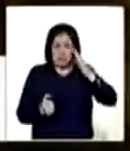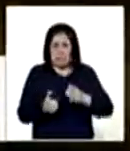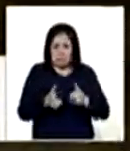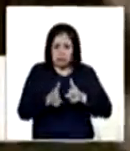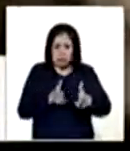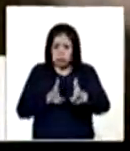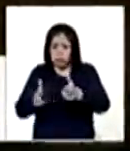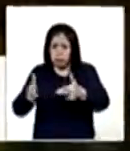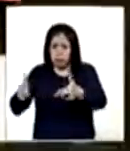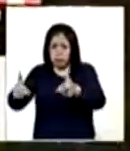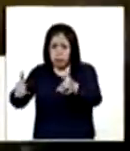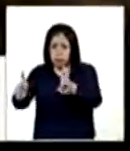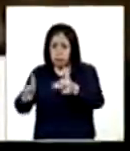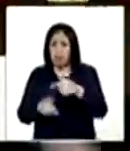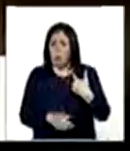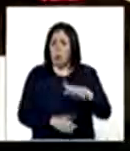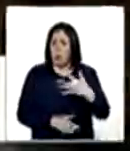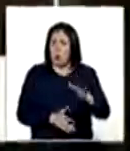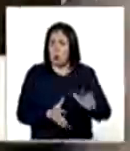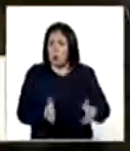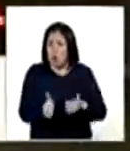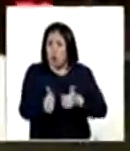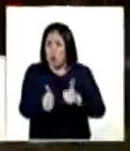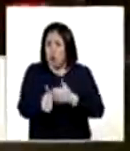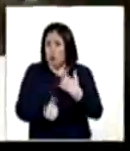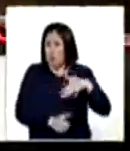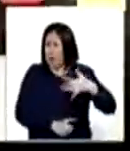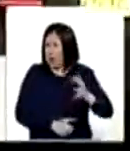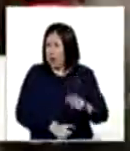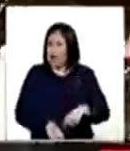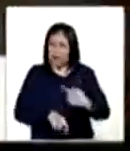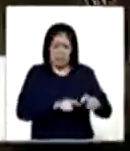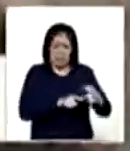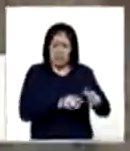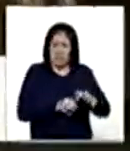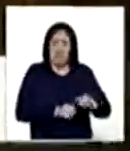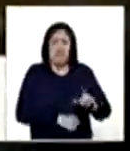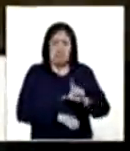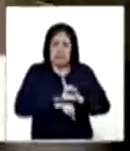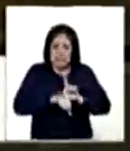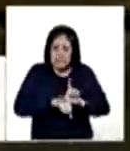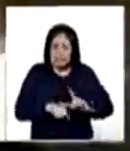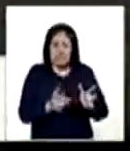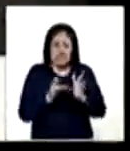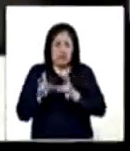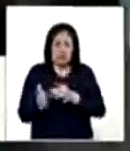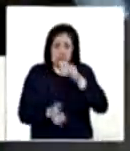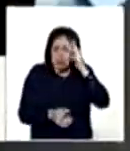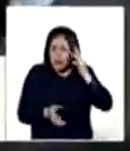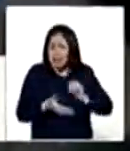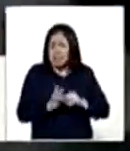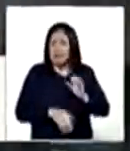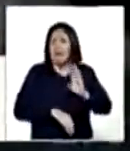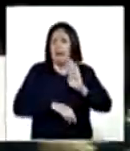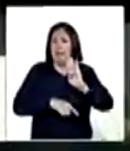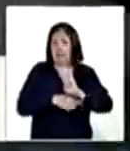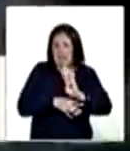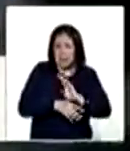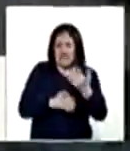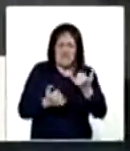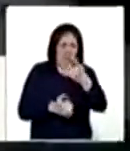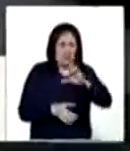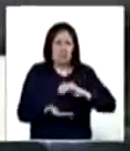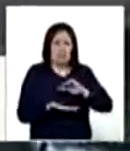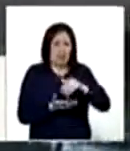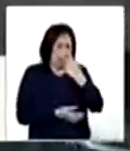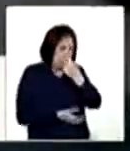de emergencias en esta espectacular persecución que ya va por varios distritos: Lince, Jesús María, Breña y finalmente el cercado de Lima. Miren la cantidad